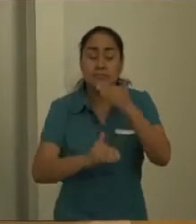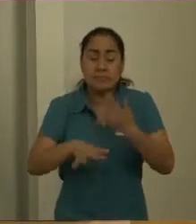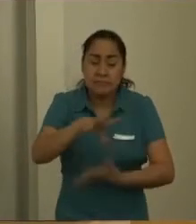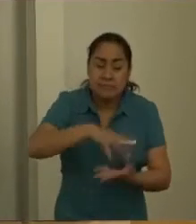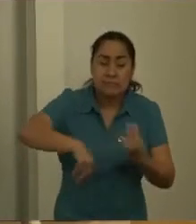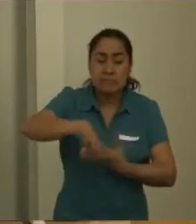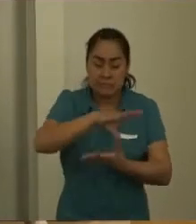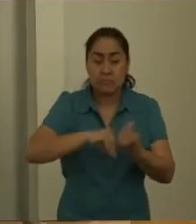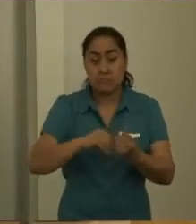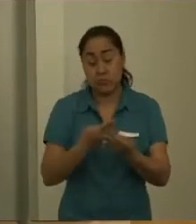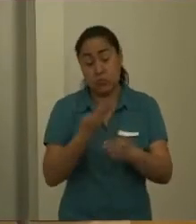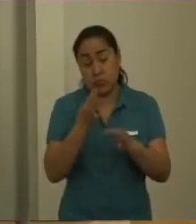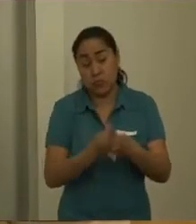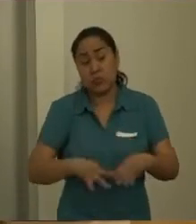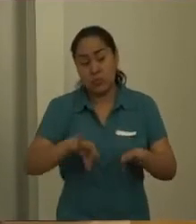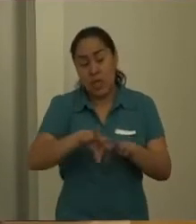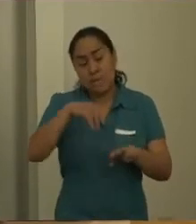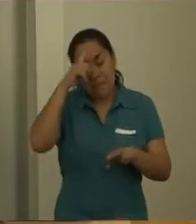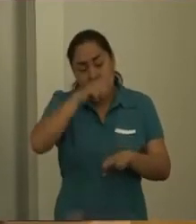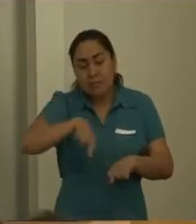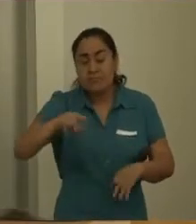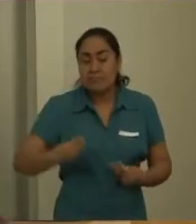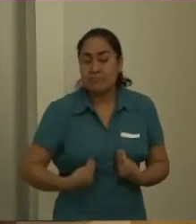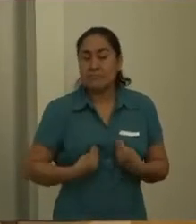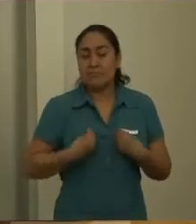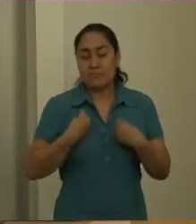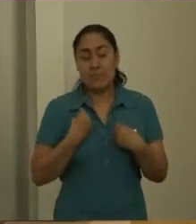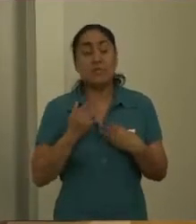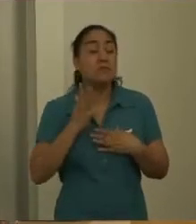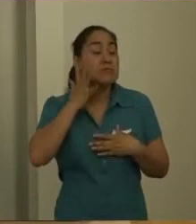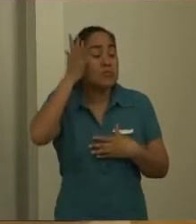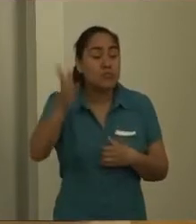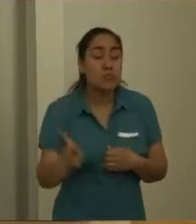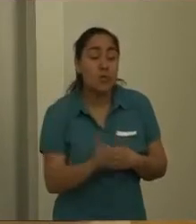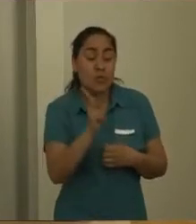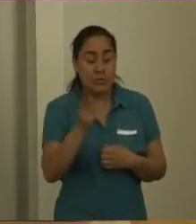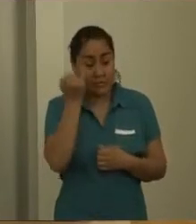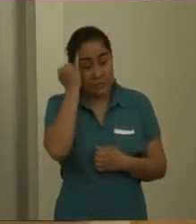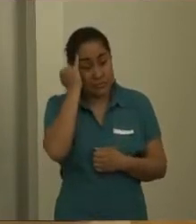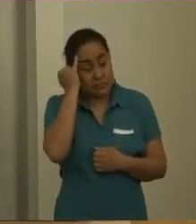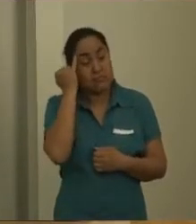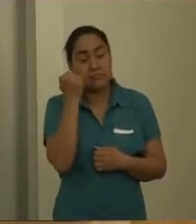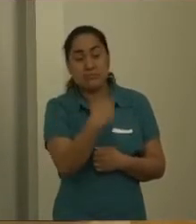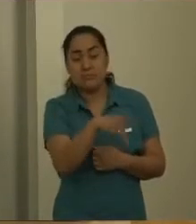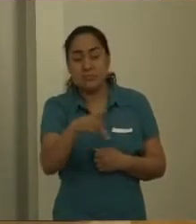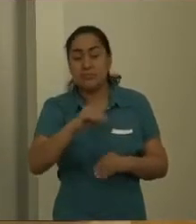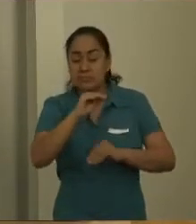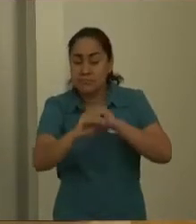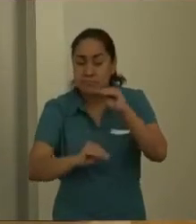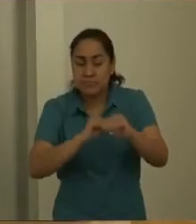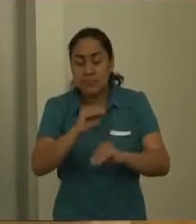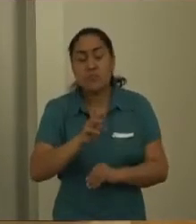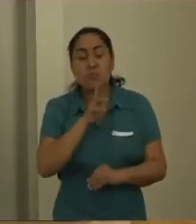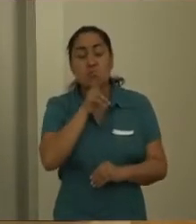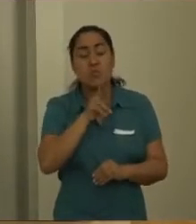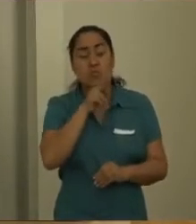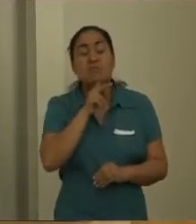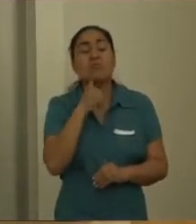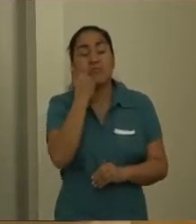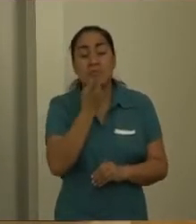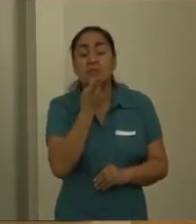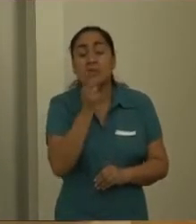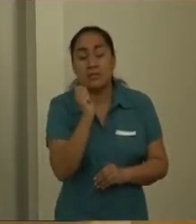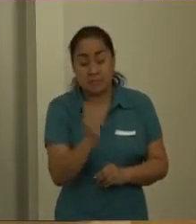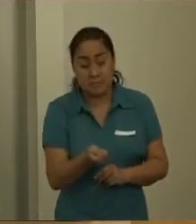esencial para la supervivencia y el futuro de los pueblos indígenas cuyo derecho al desarrollo significa el derecho a